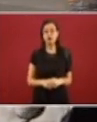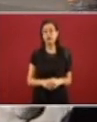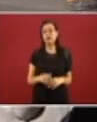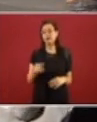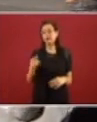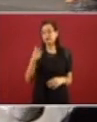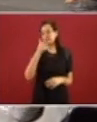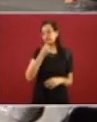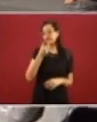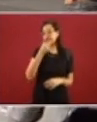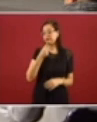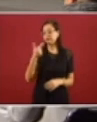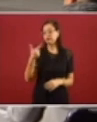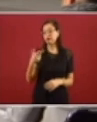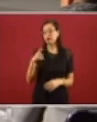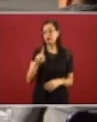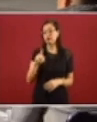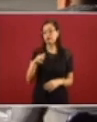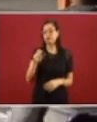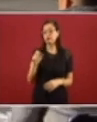Loera